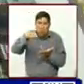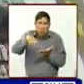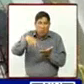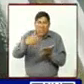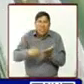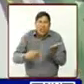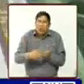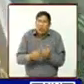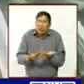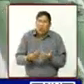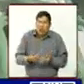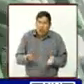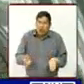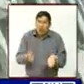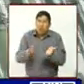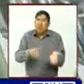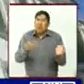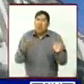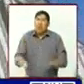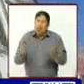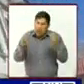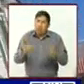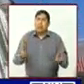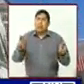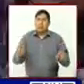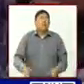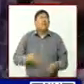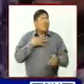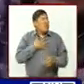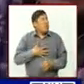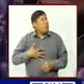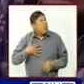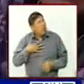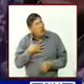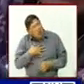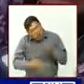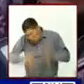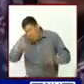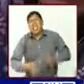que sufra la muerte. Que se haga justicia,